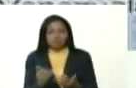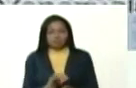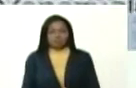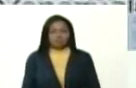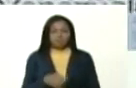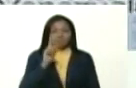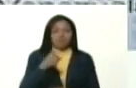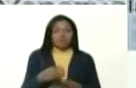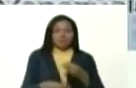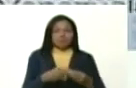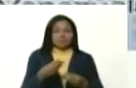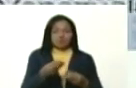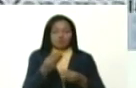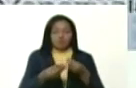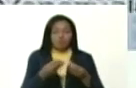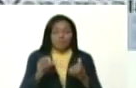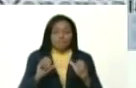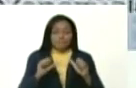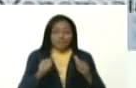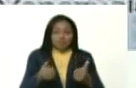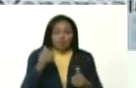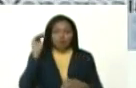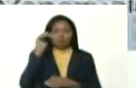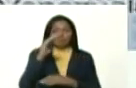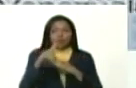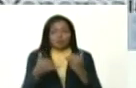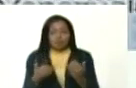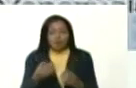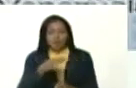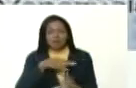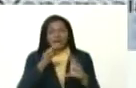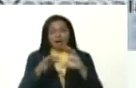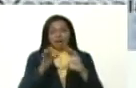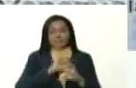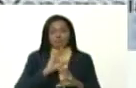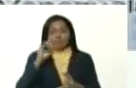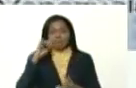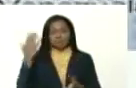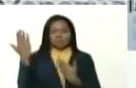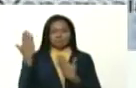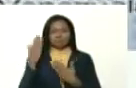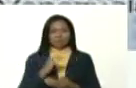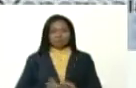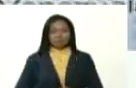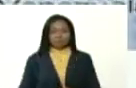sido, cómo nació y el futuro del carné de la patria. ¡Adelante, video!